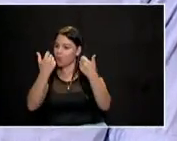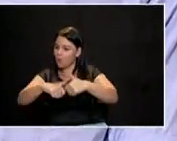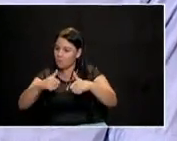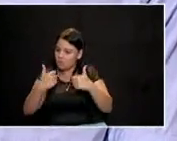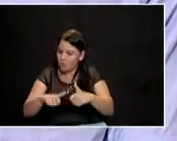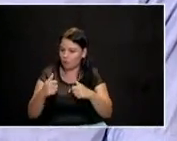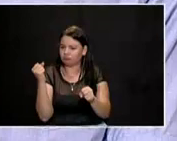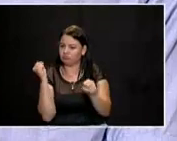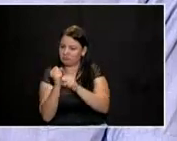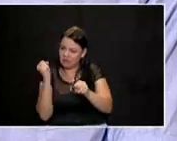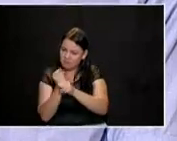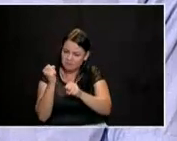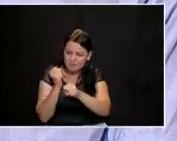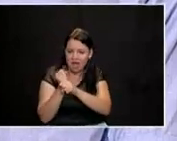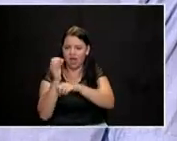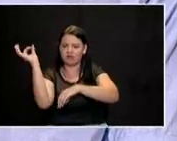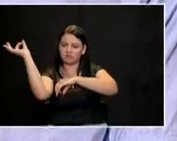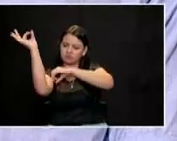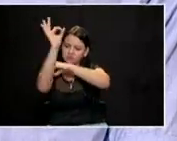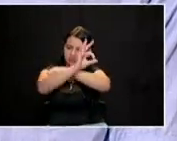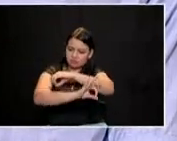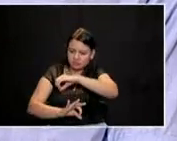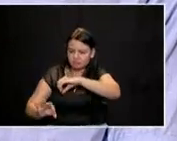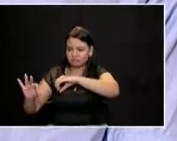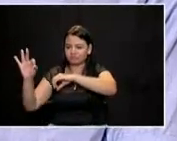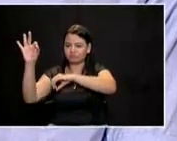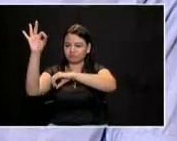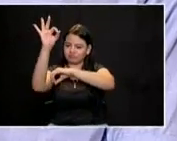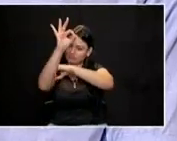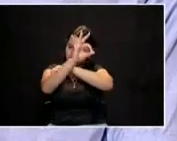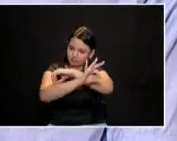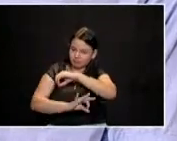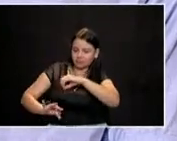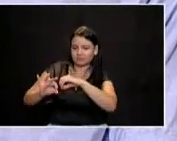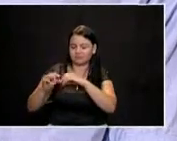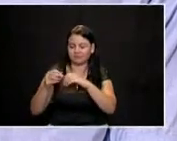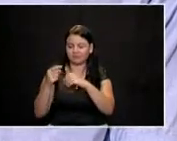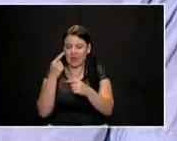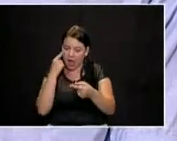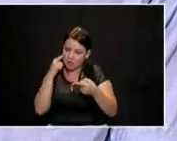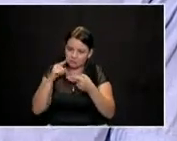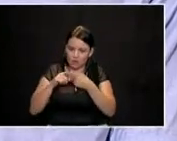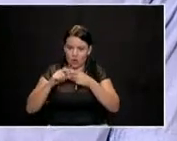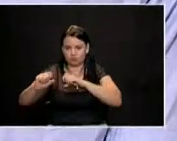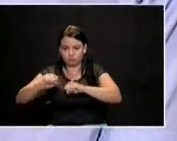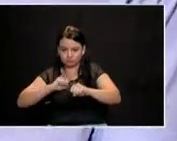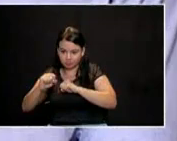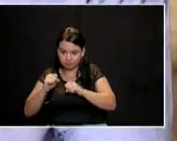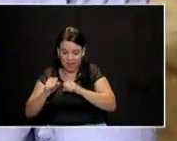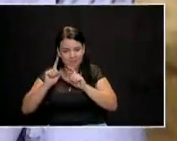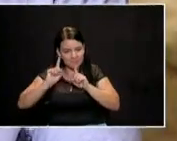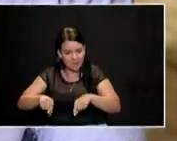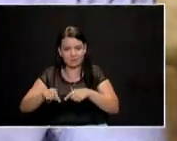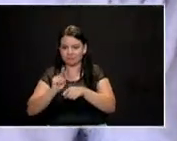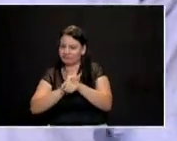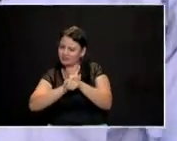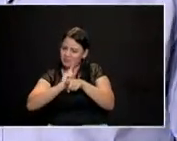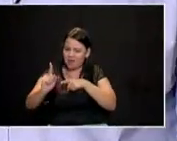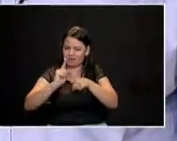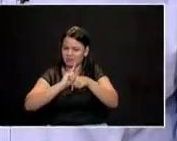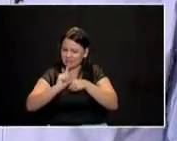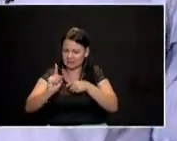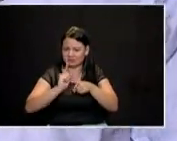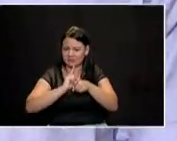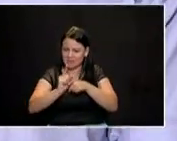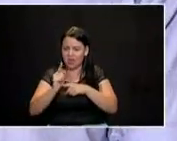las instituciones de Medellín para que funcionemos 24 horas al día, 7 días a la semana. Eso tendría un